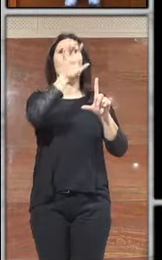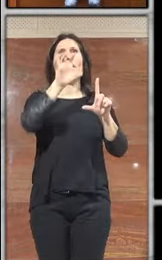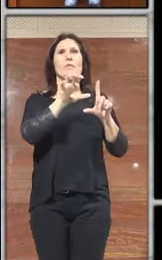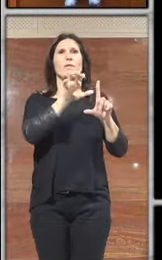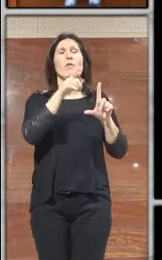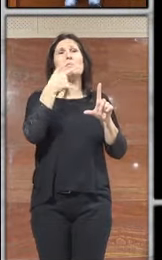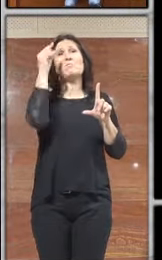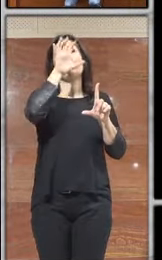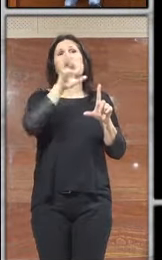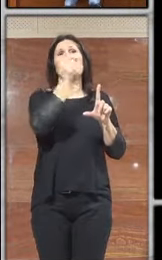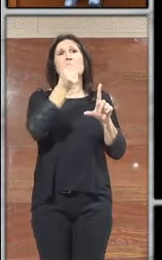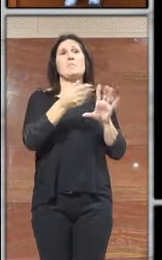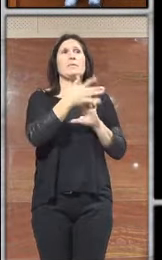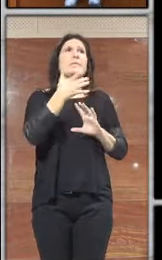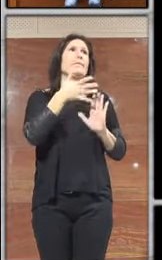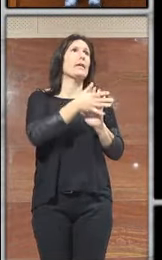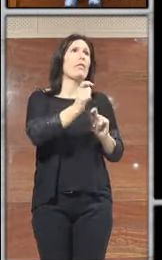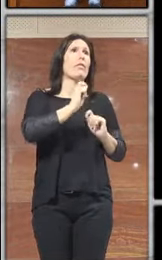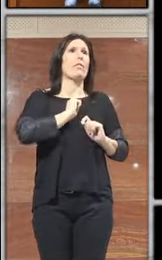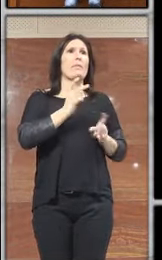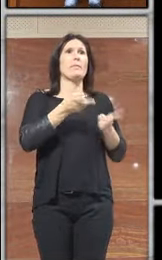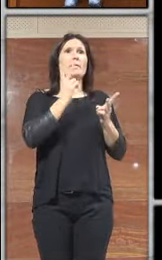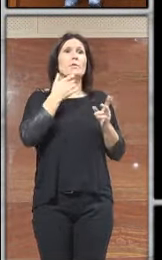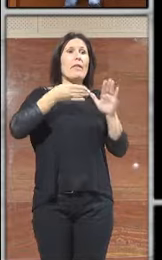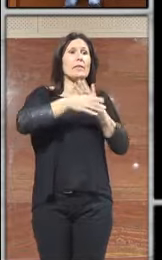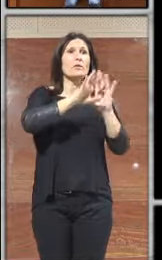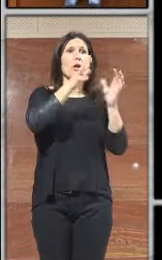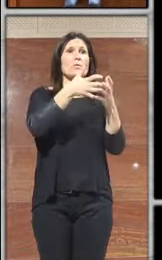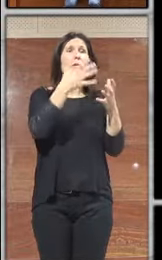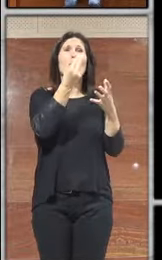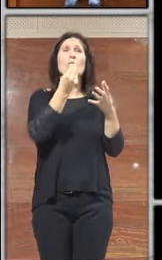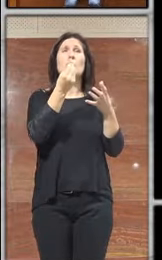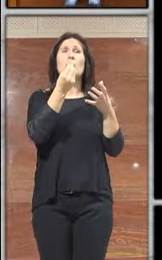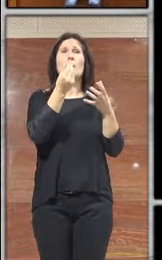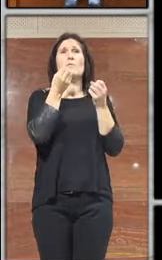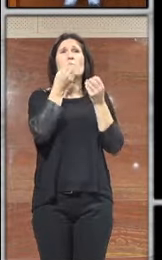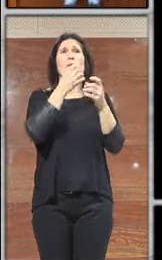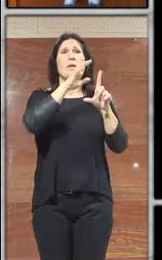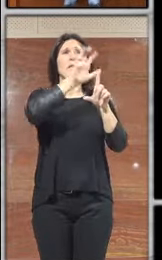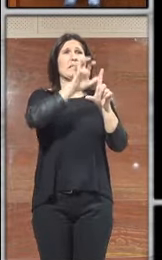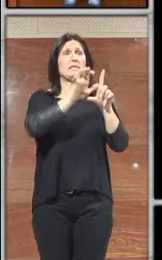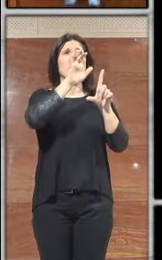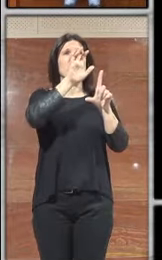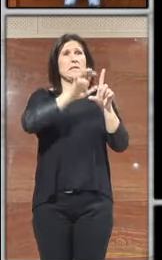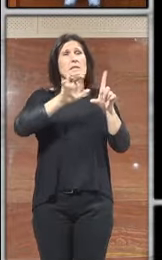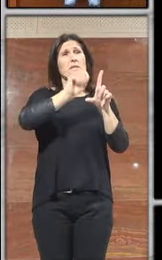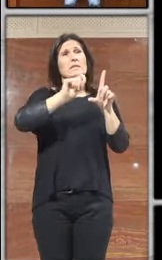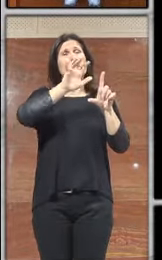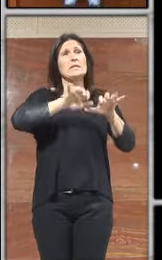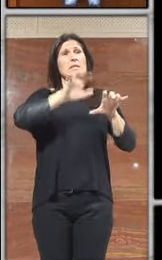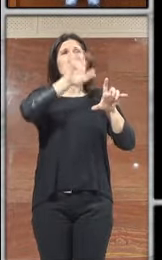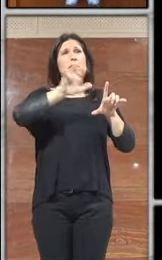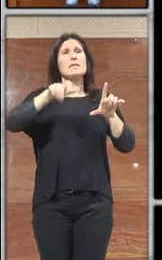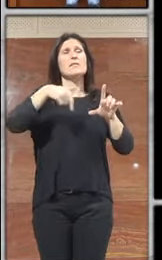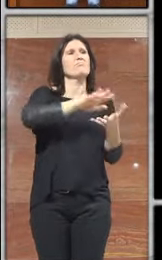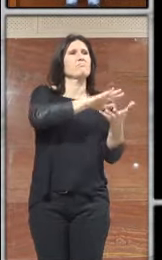resumirlo, en el sentido de que nos permitiera, cuando accedemos a la web, que hay mucha información escrita, pues que nos la simplificara, nos la pasara a pictogramas.